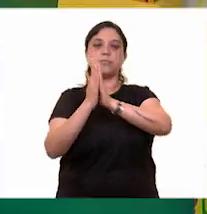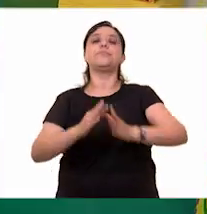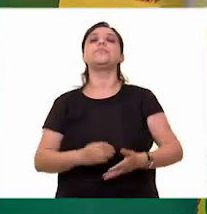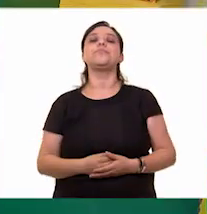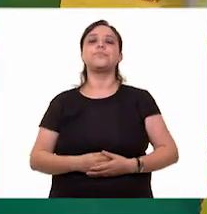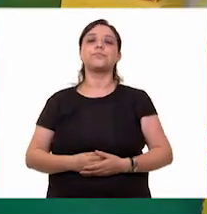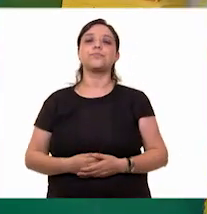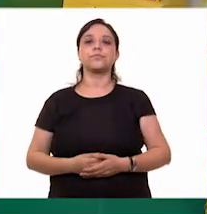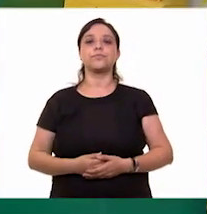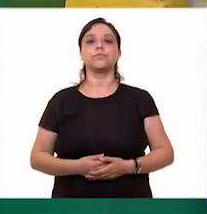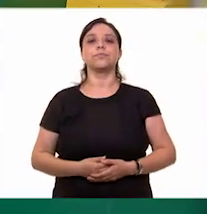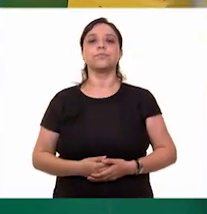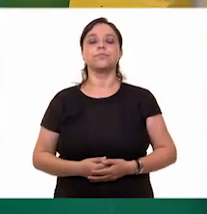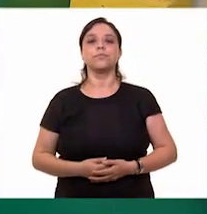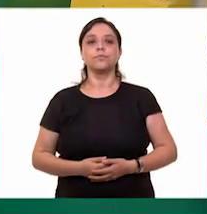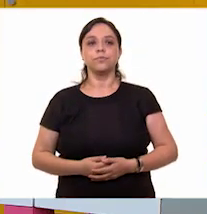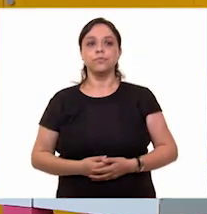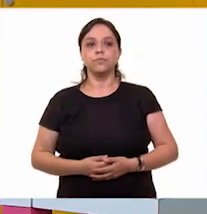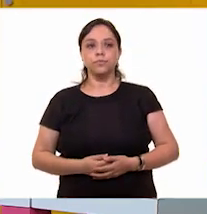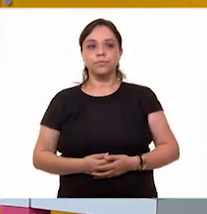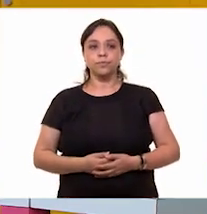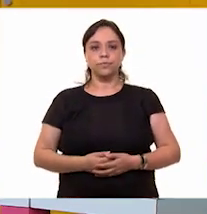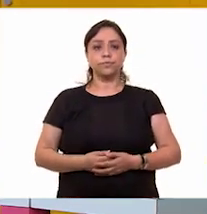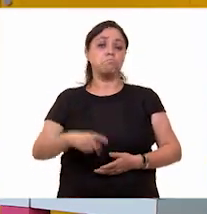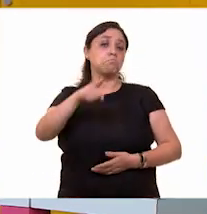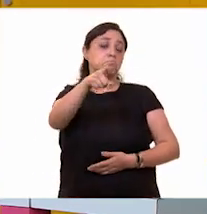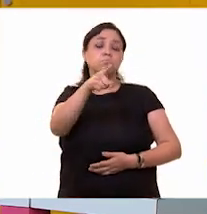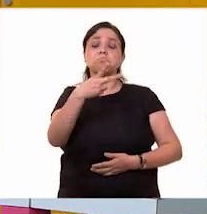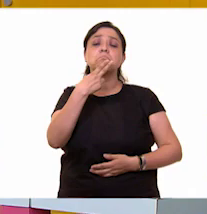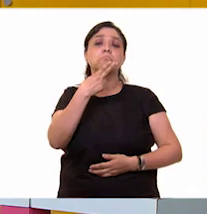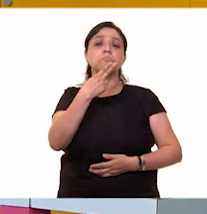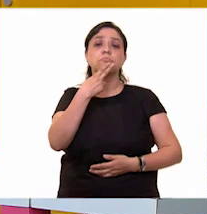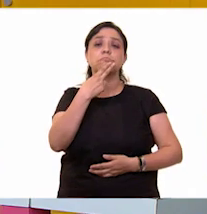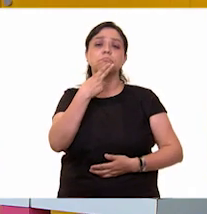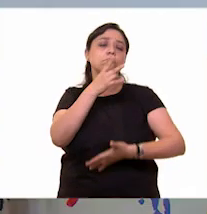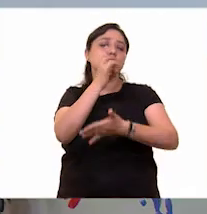mitad. Y solamente vamos a trabajar